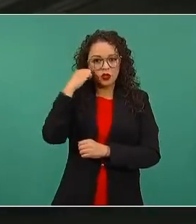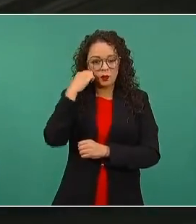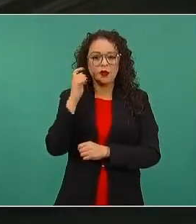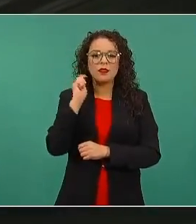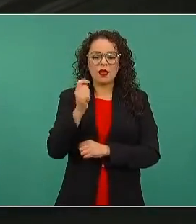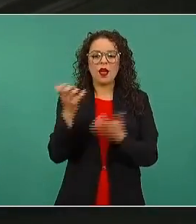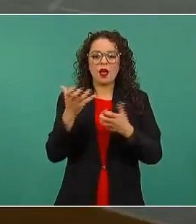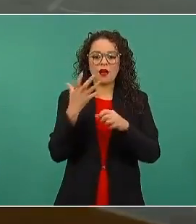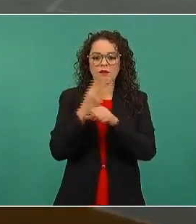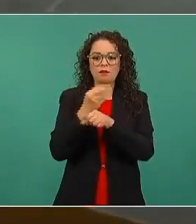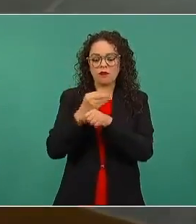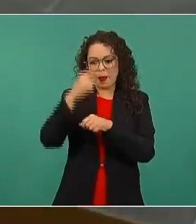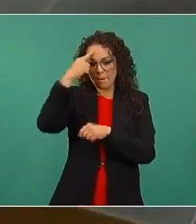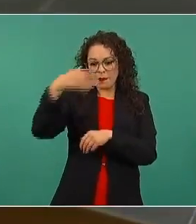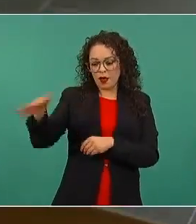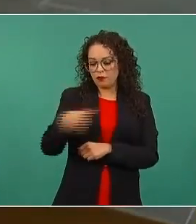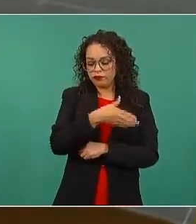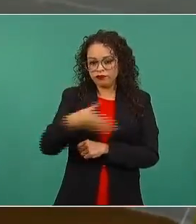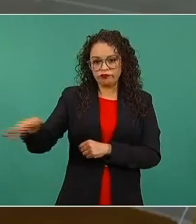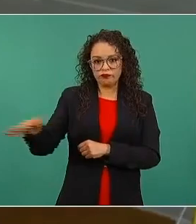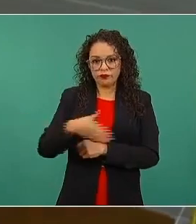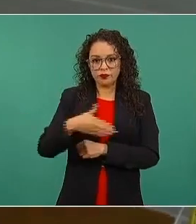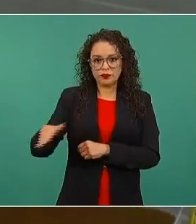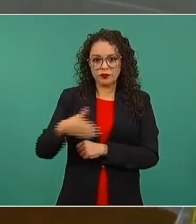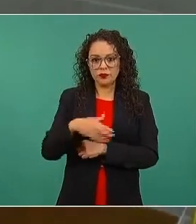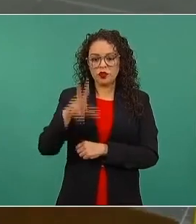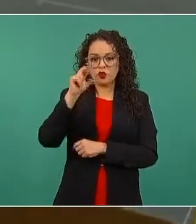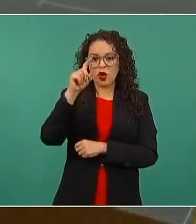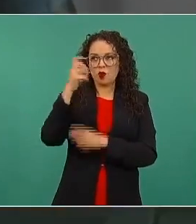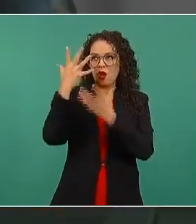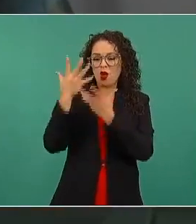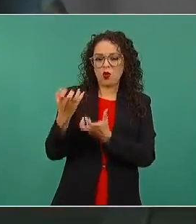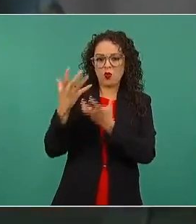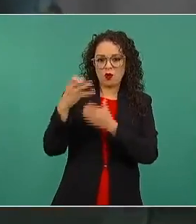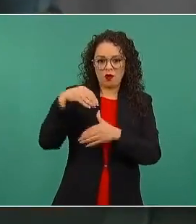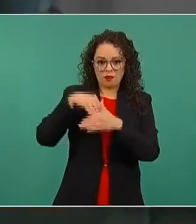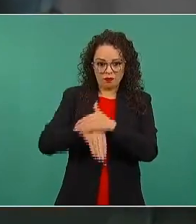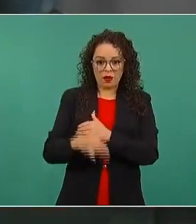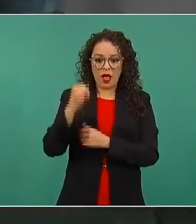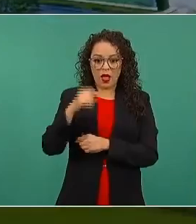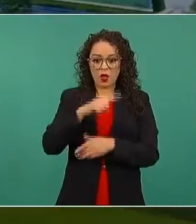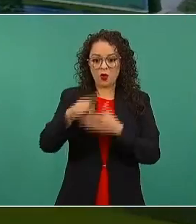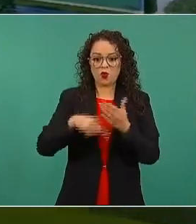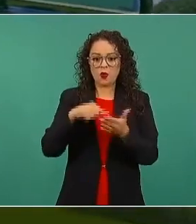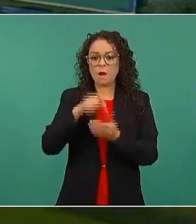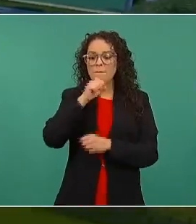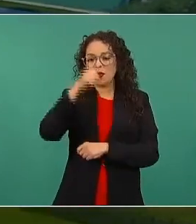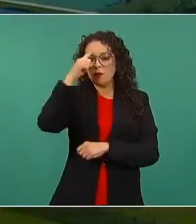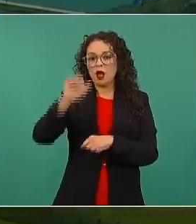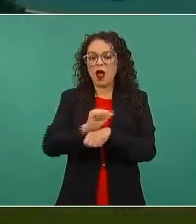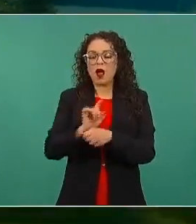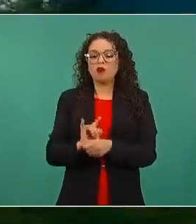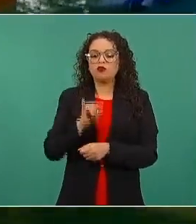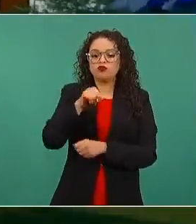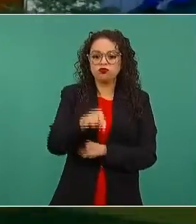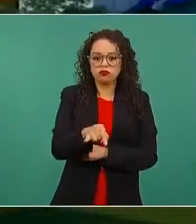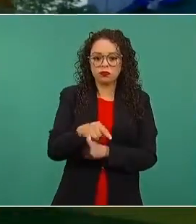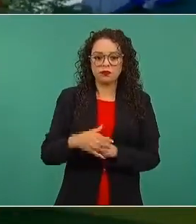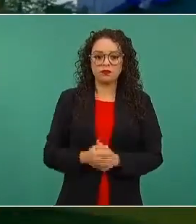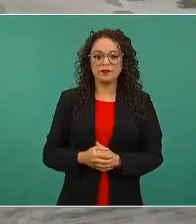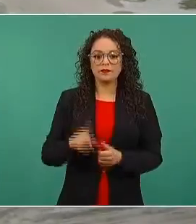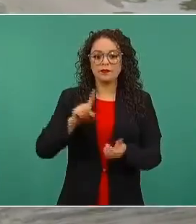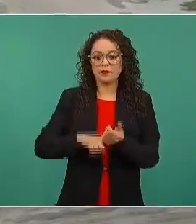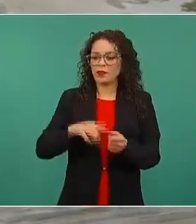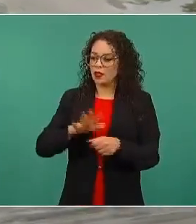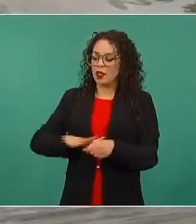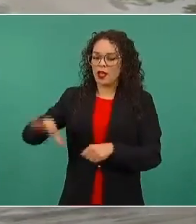trabajos de impermeabilización, aplicación de pintura para la señalización de columnas y cajones de estacionamiento. En las redes hidráulicas y sanitarias